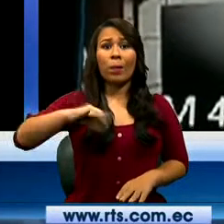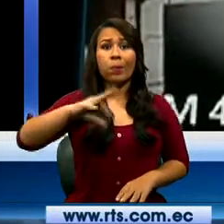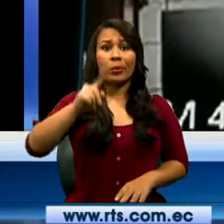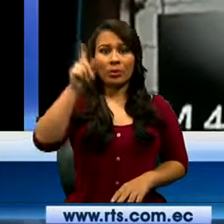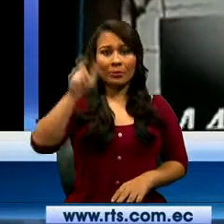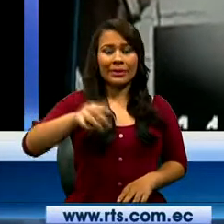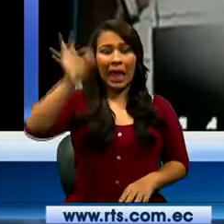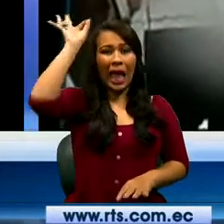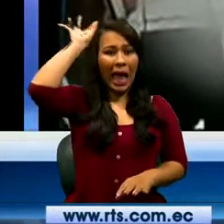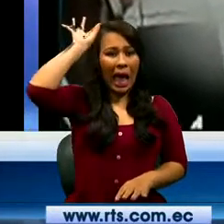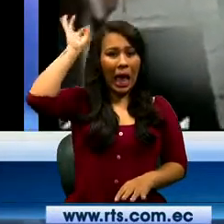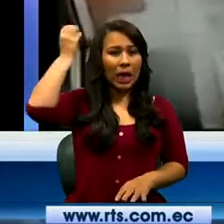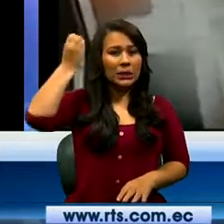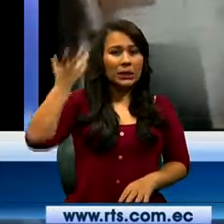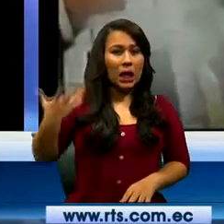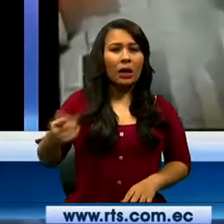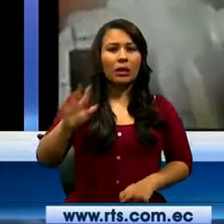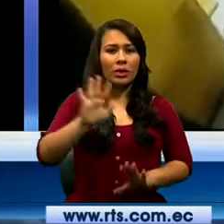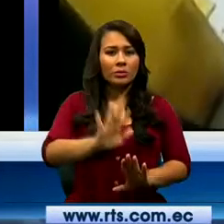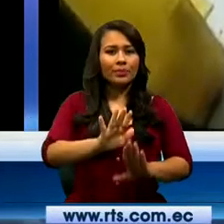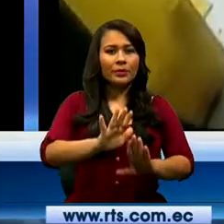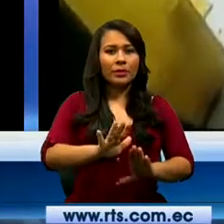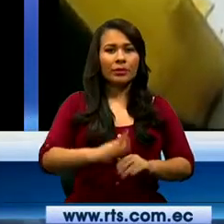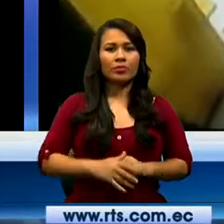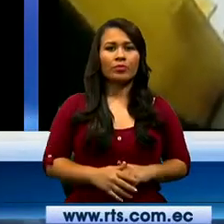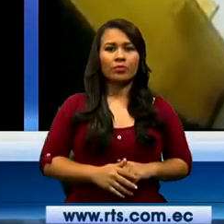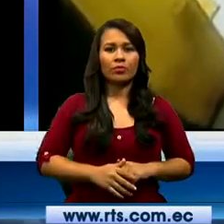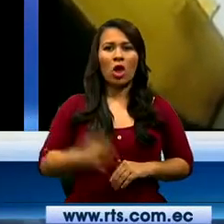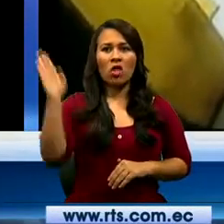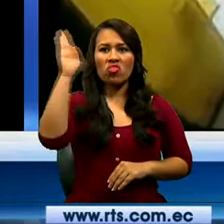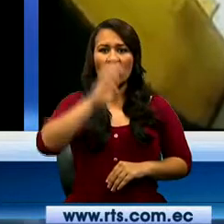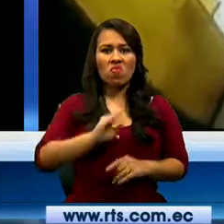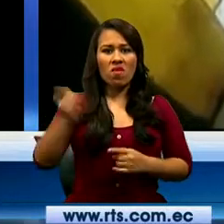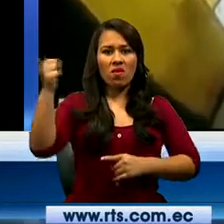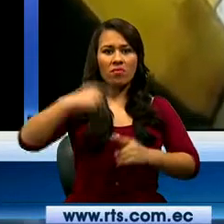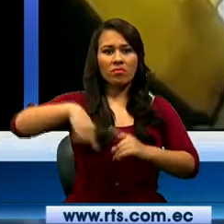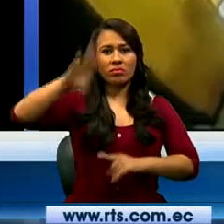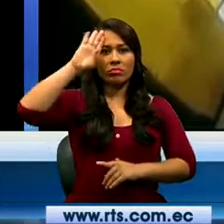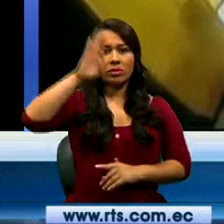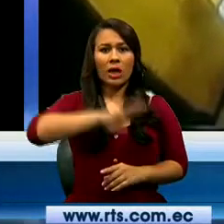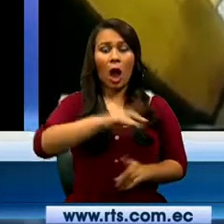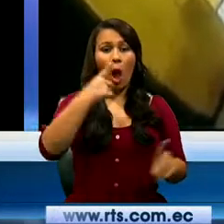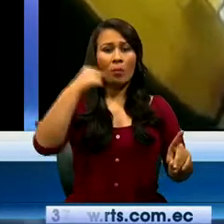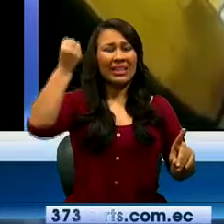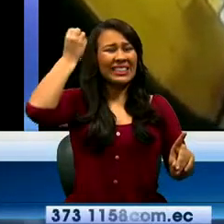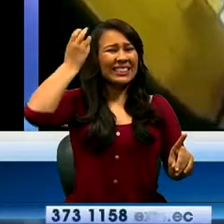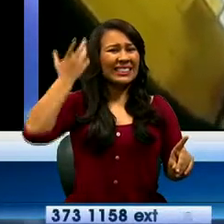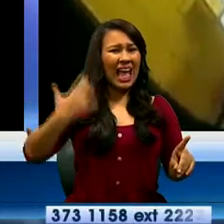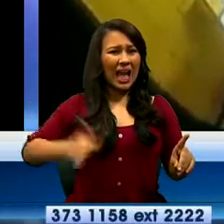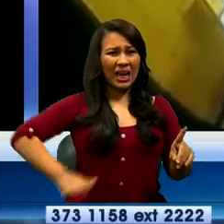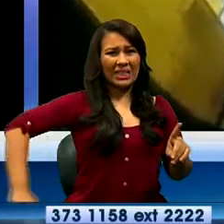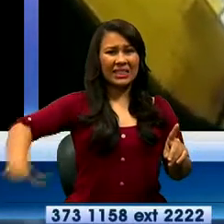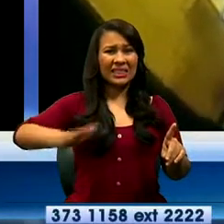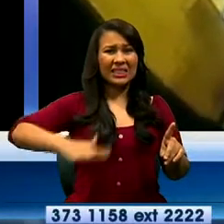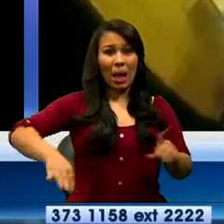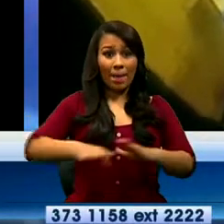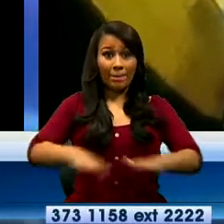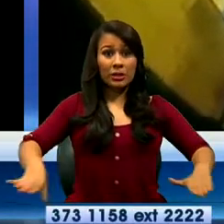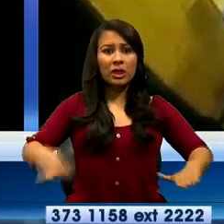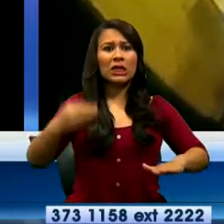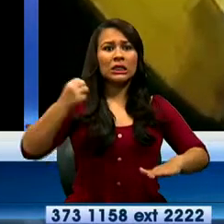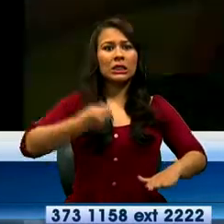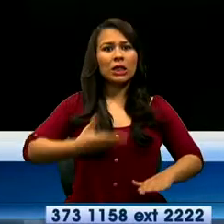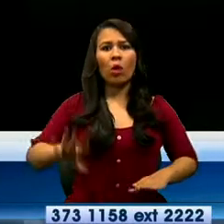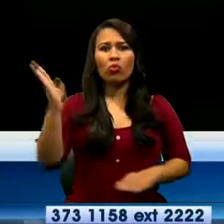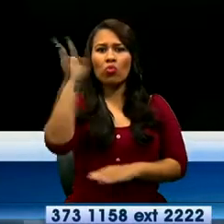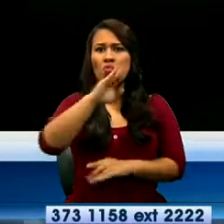herido. Me dijo que ya esperaba, la patrullera nunca llegó. El señor se estaba desangrando, todo el piso estaba lleno de sangre y nunca llegó la